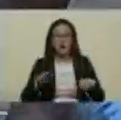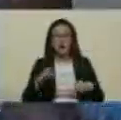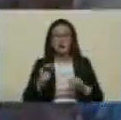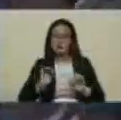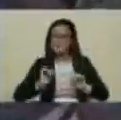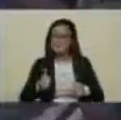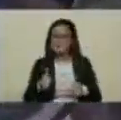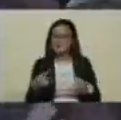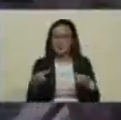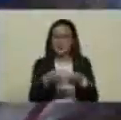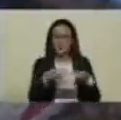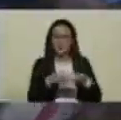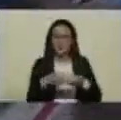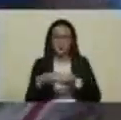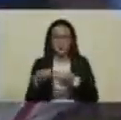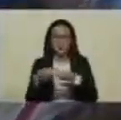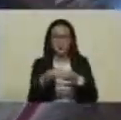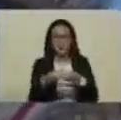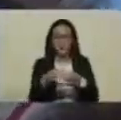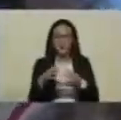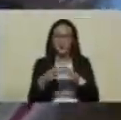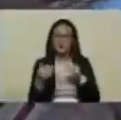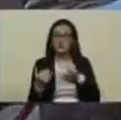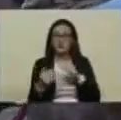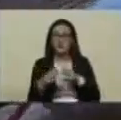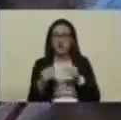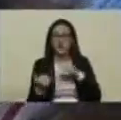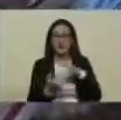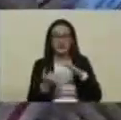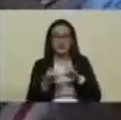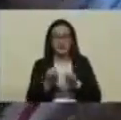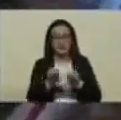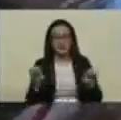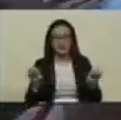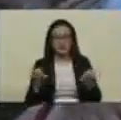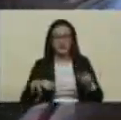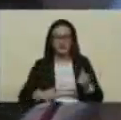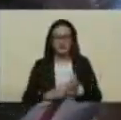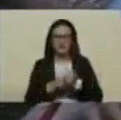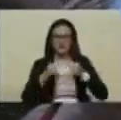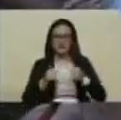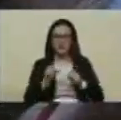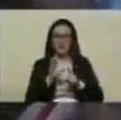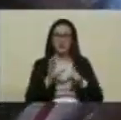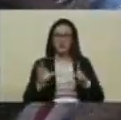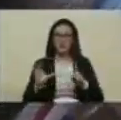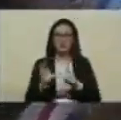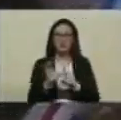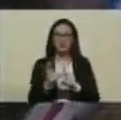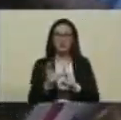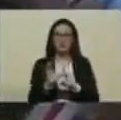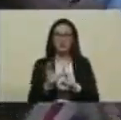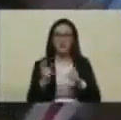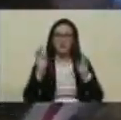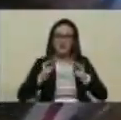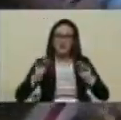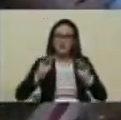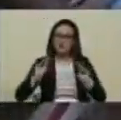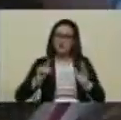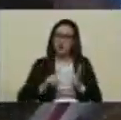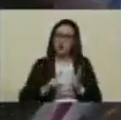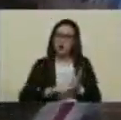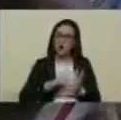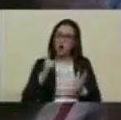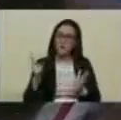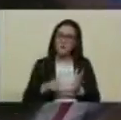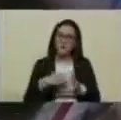esos núcleos de César Rengifo en las instituciones educativas para fortalecer la cultura, esa formación integral